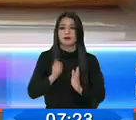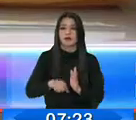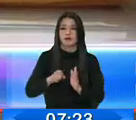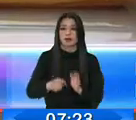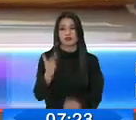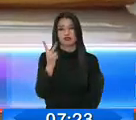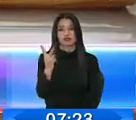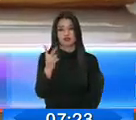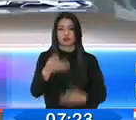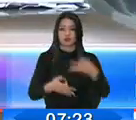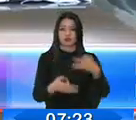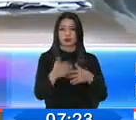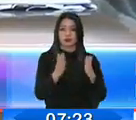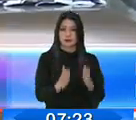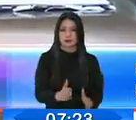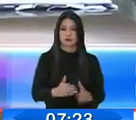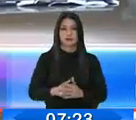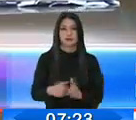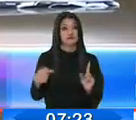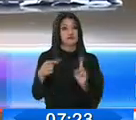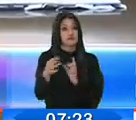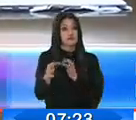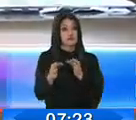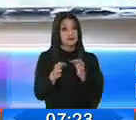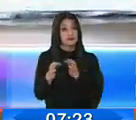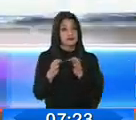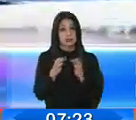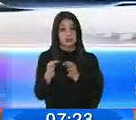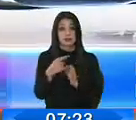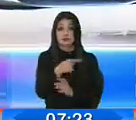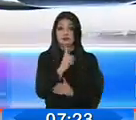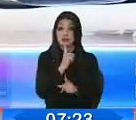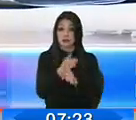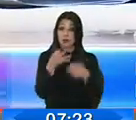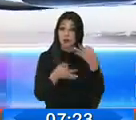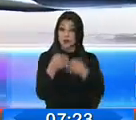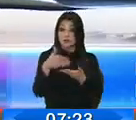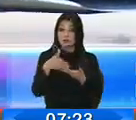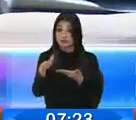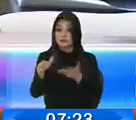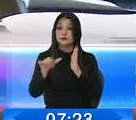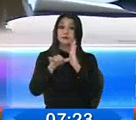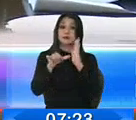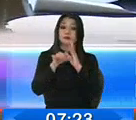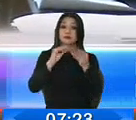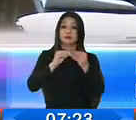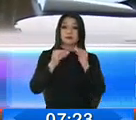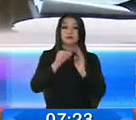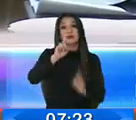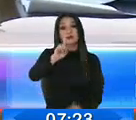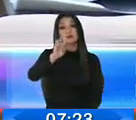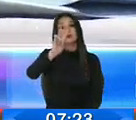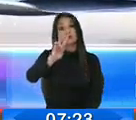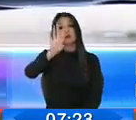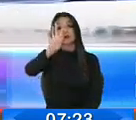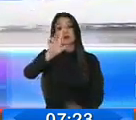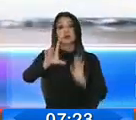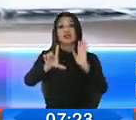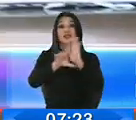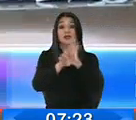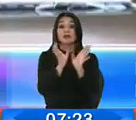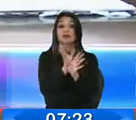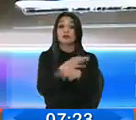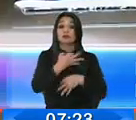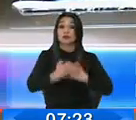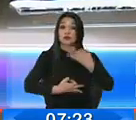los magistrados. Ella hizo referencia que para la recusación se utilizó el artículo 164 del Código Orgánico de la Función